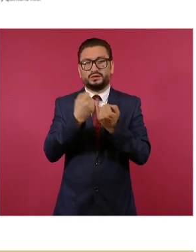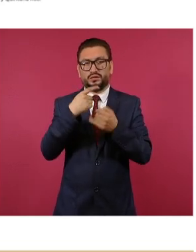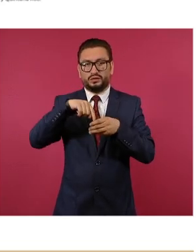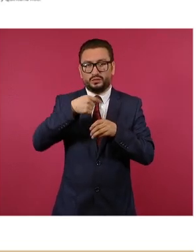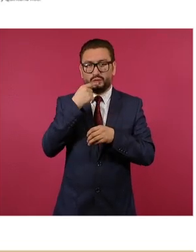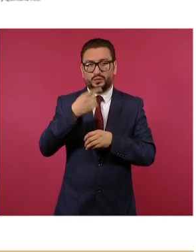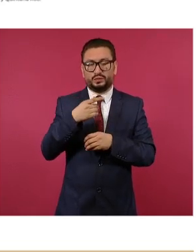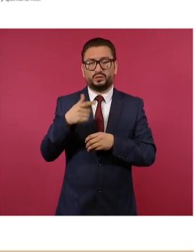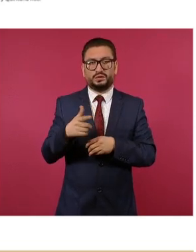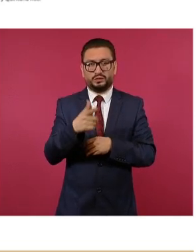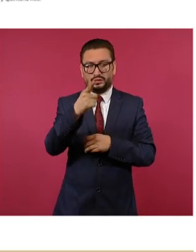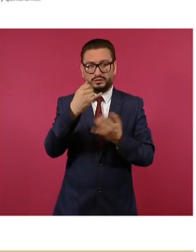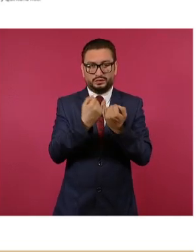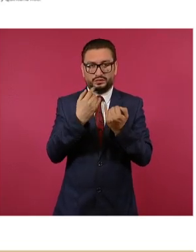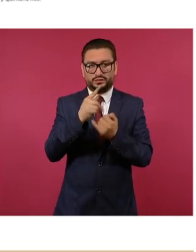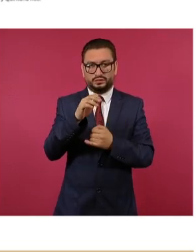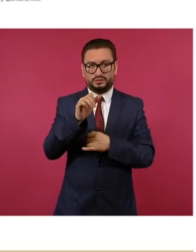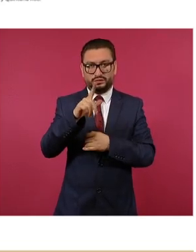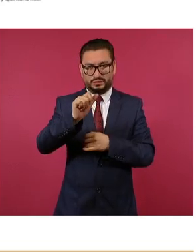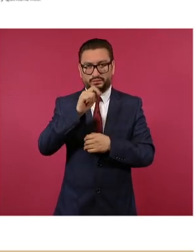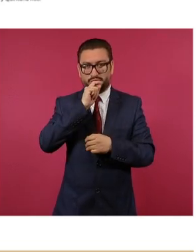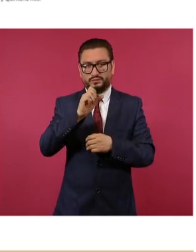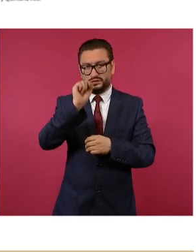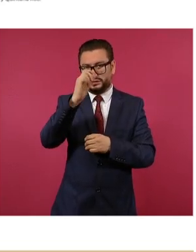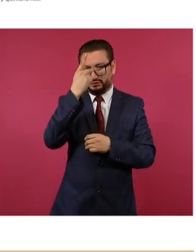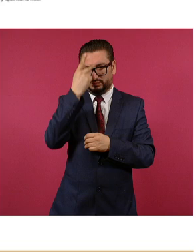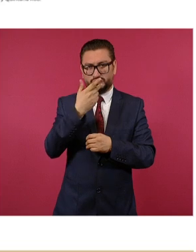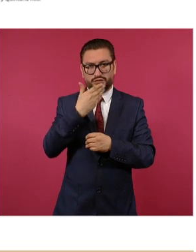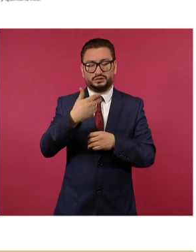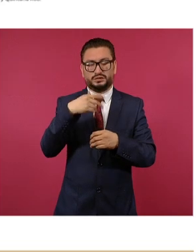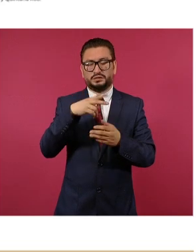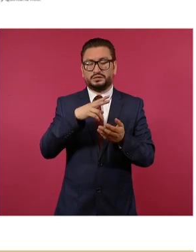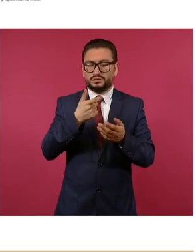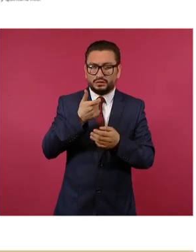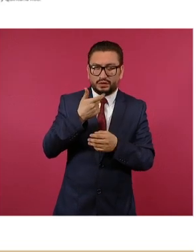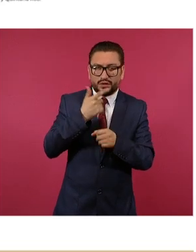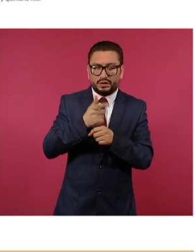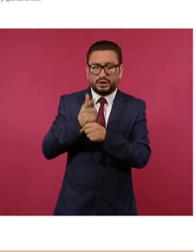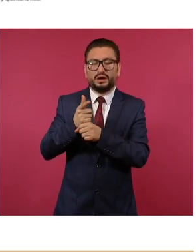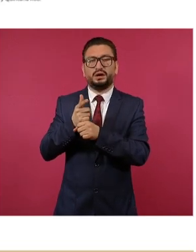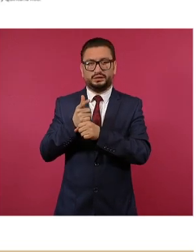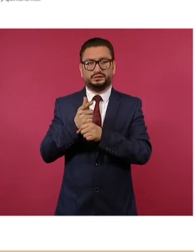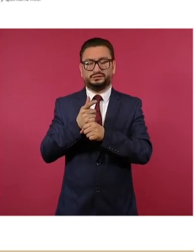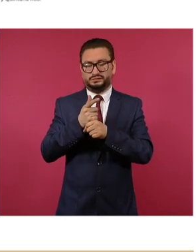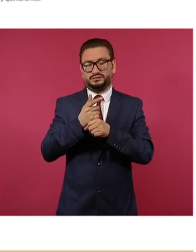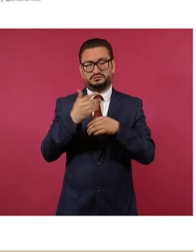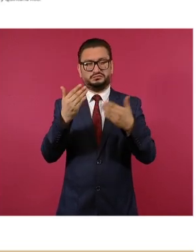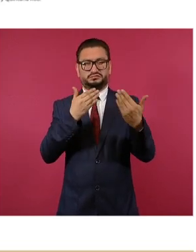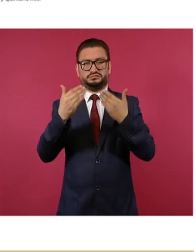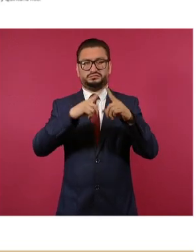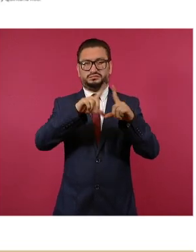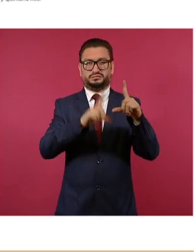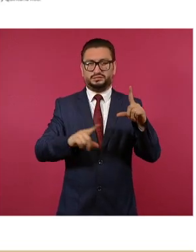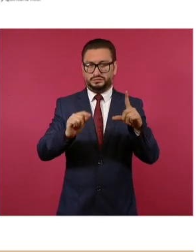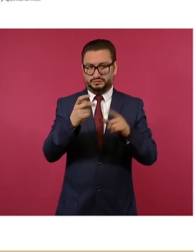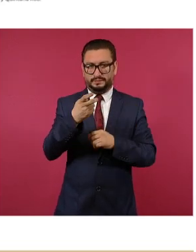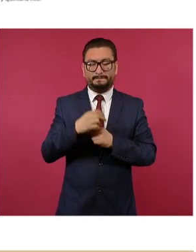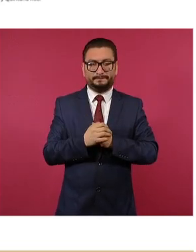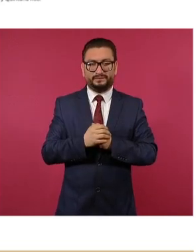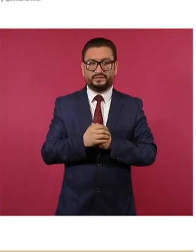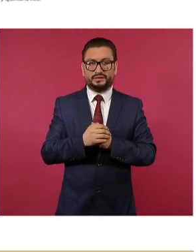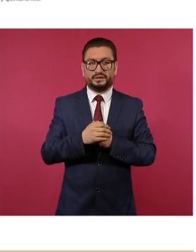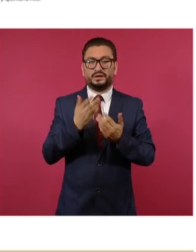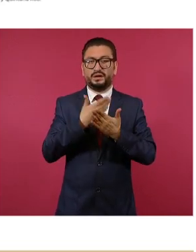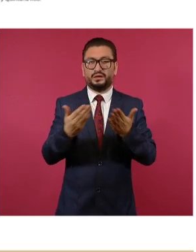Guanajuato y también Total en San Luis Potosí. Precios bastante importantes también que encontramos a lo largo y ancho del país. En el caso